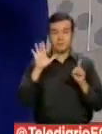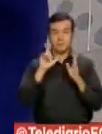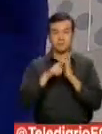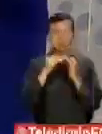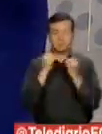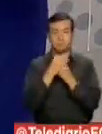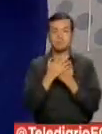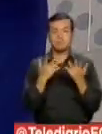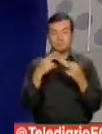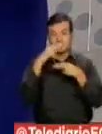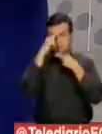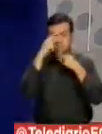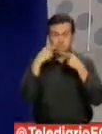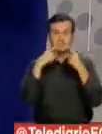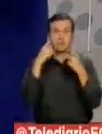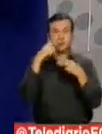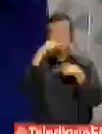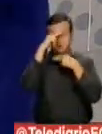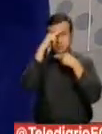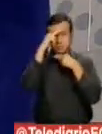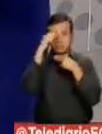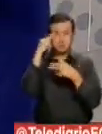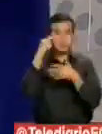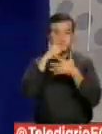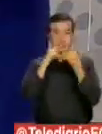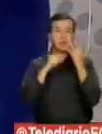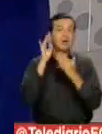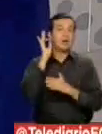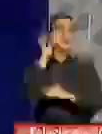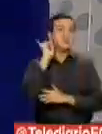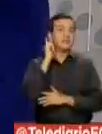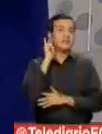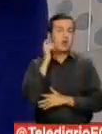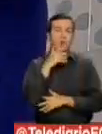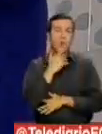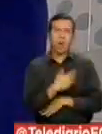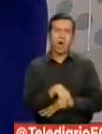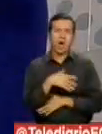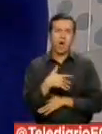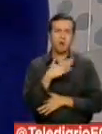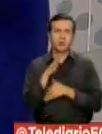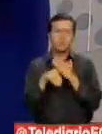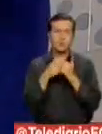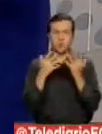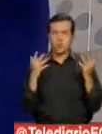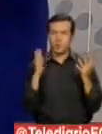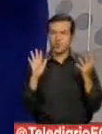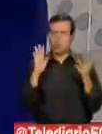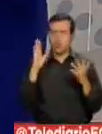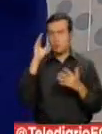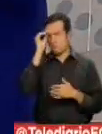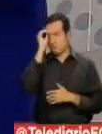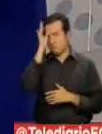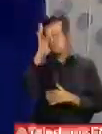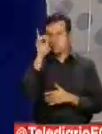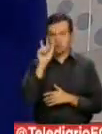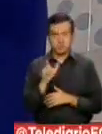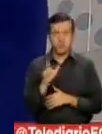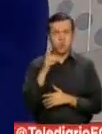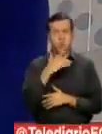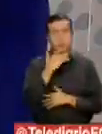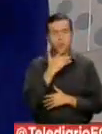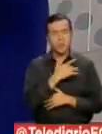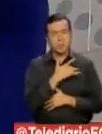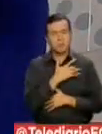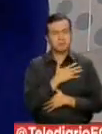7:56 a.m. Es momento de buenas noticias. Les presentamos a una niña pues que realmente ha dejado impresionados a todos. Con un alto coeficiente intelectual, un gran carisma